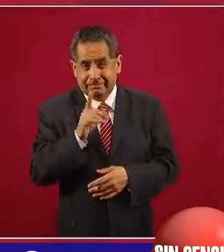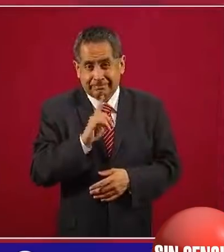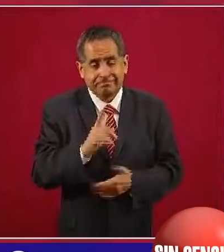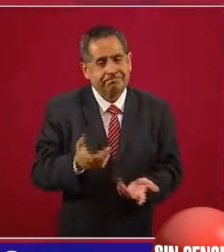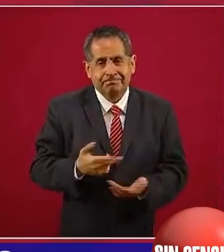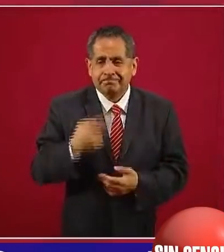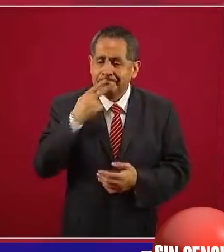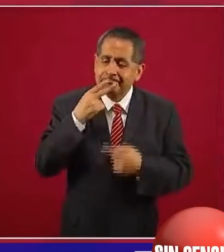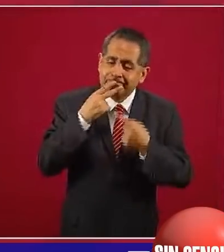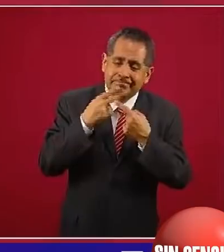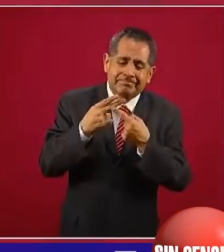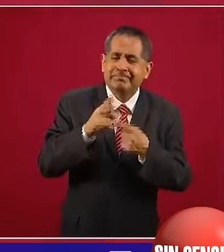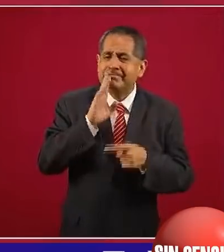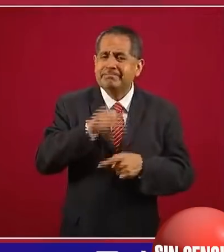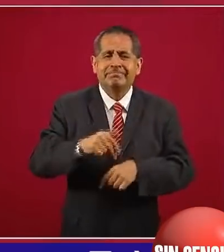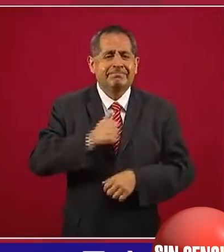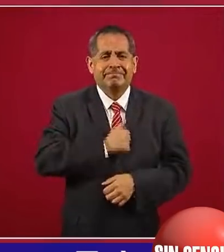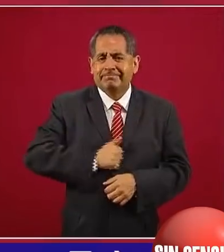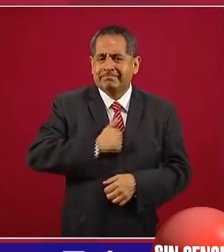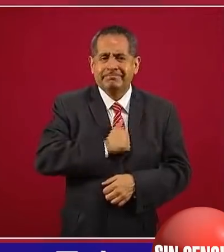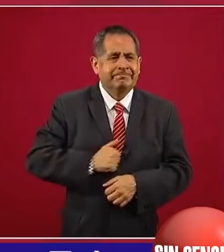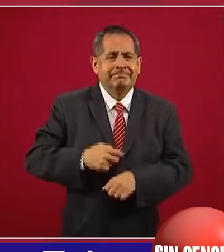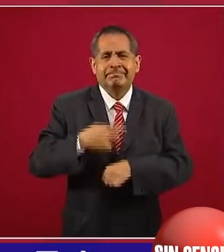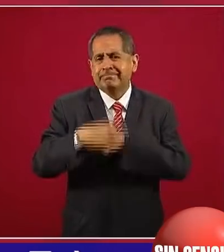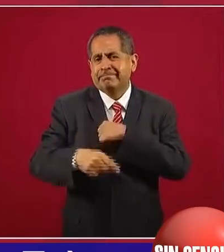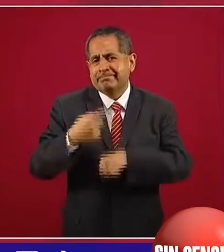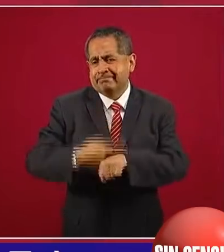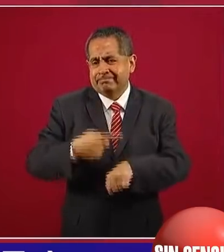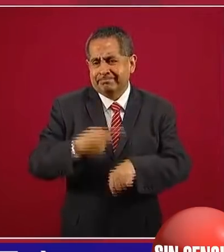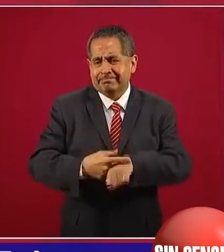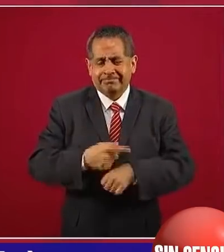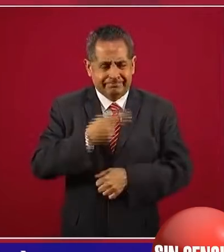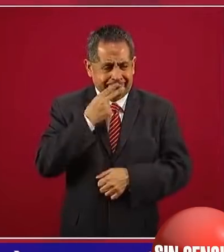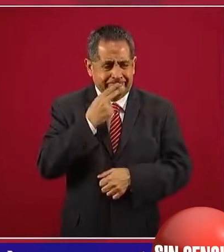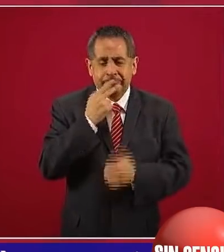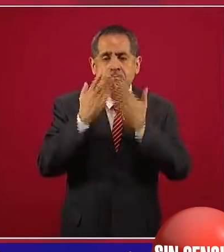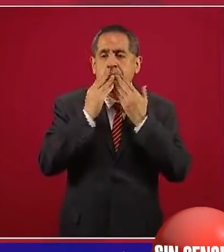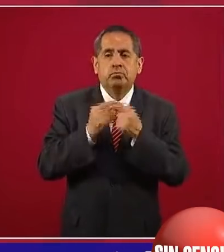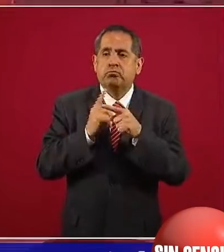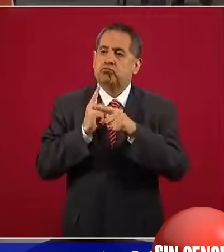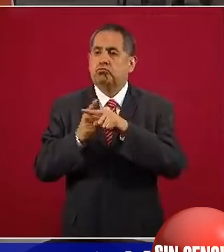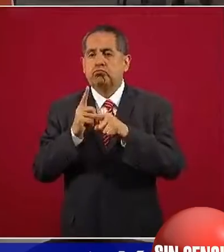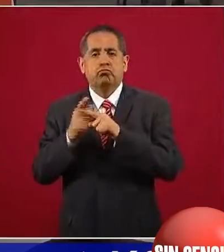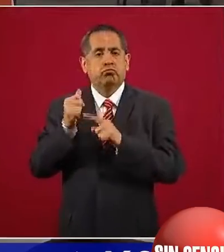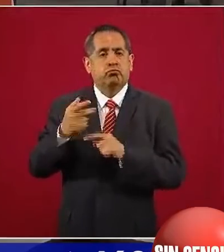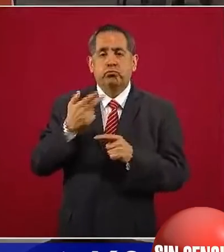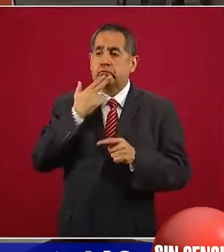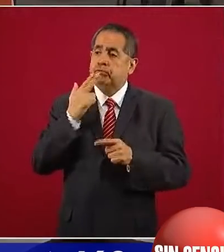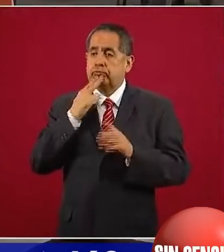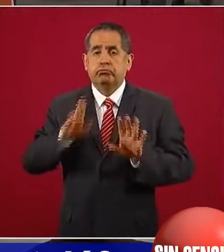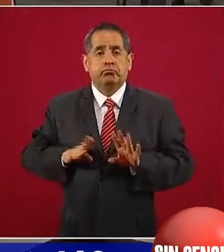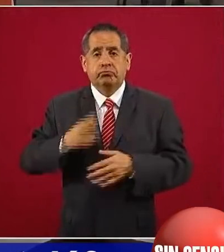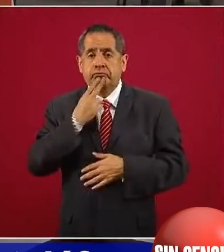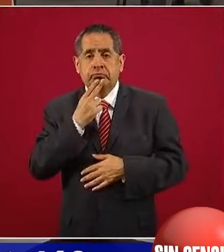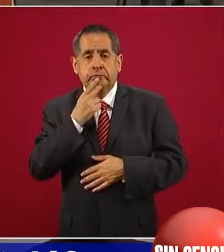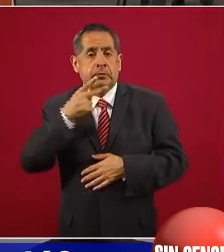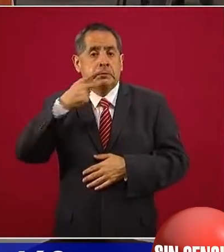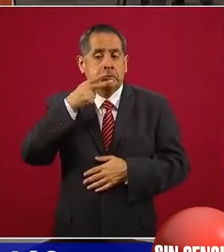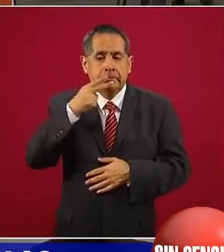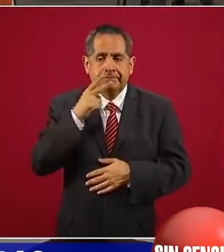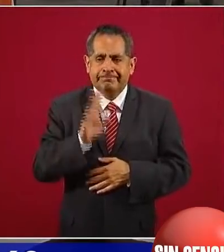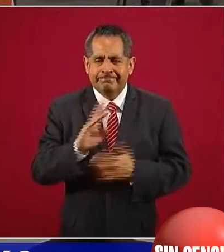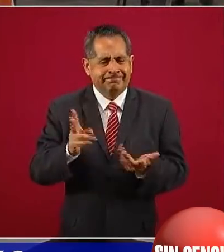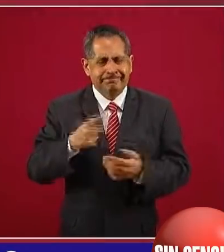dañino, invariablemente dañino. No hay forma positiva o forma benéfica del tabaco. Hoy ya nadie lo